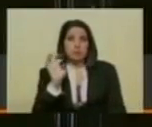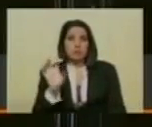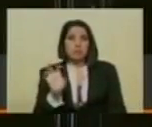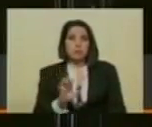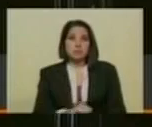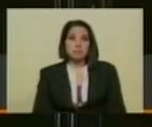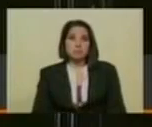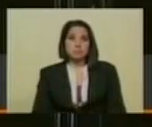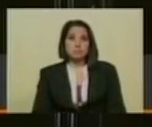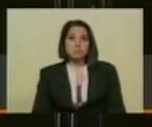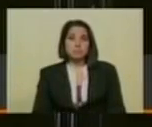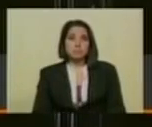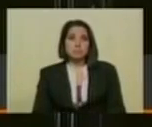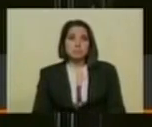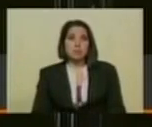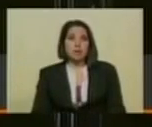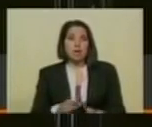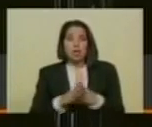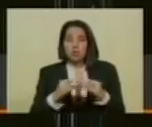a lo largo y ancho